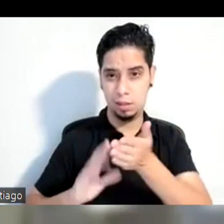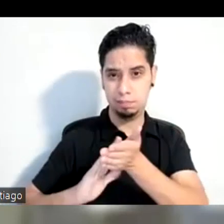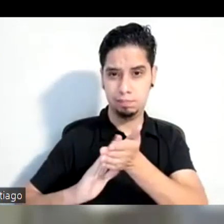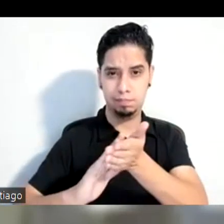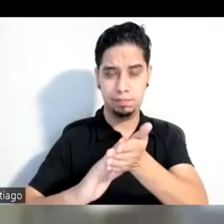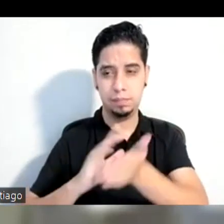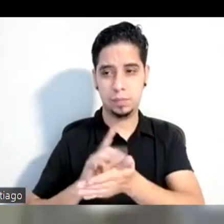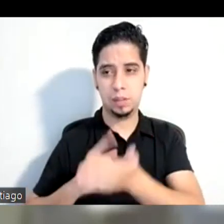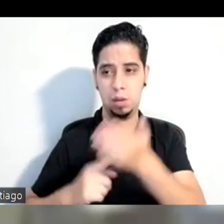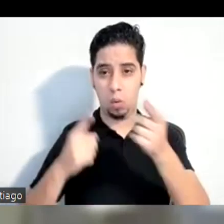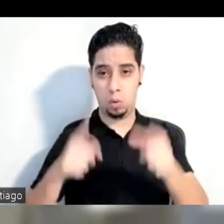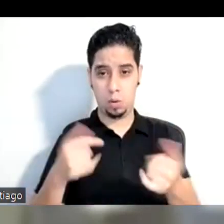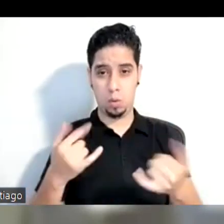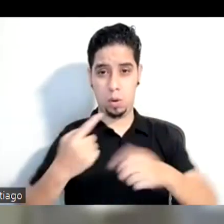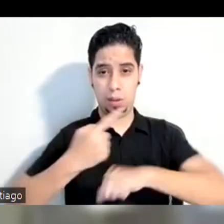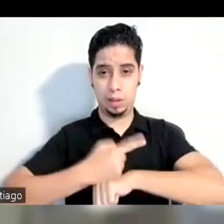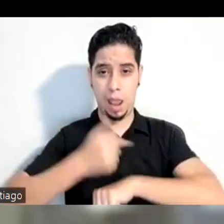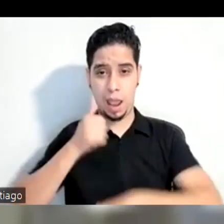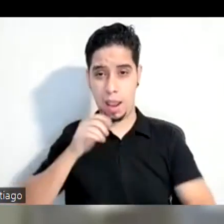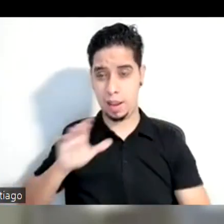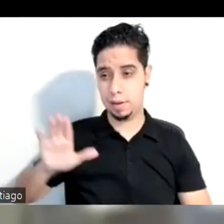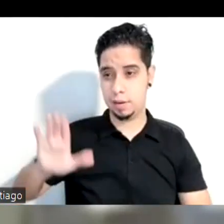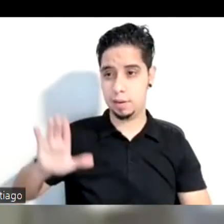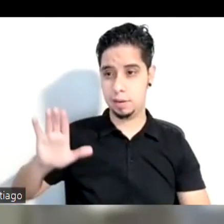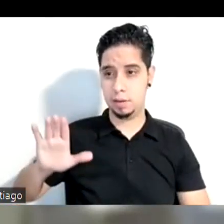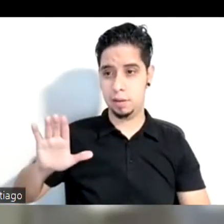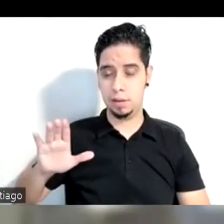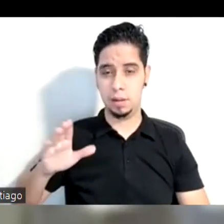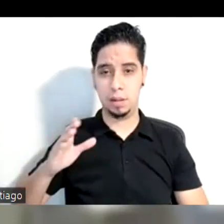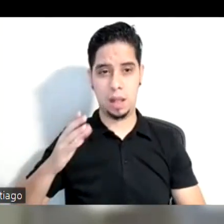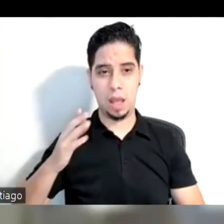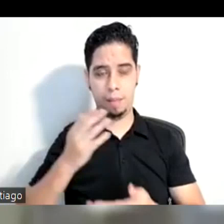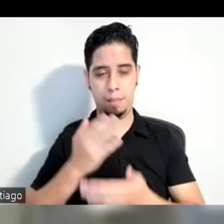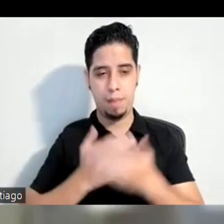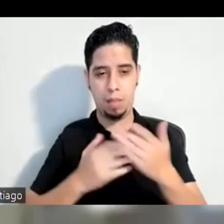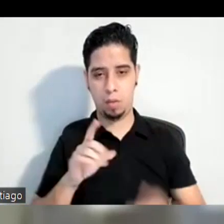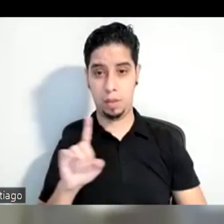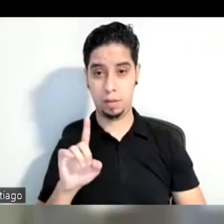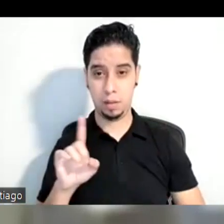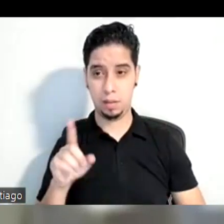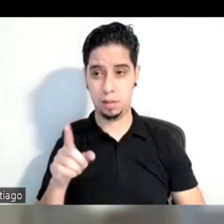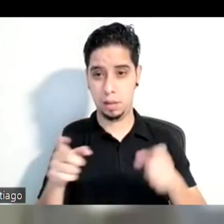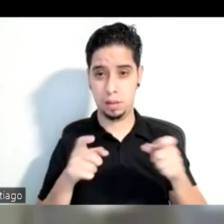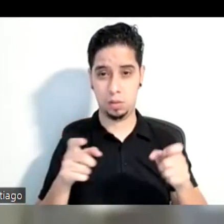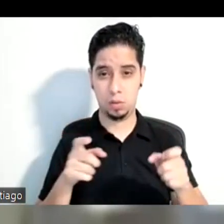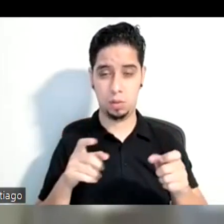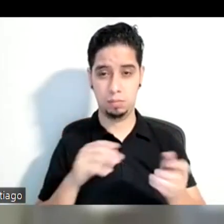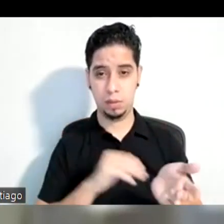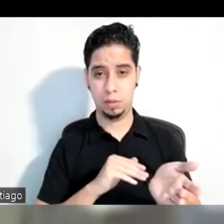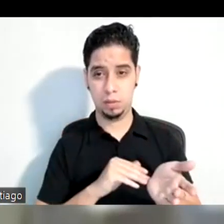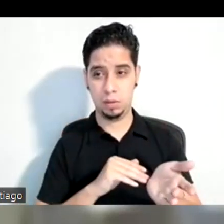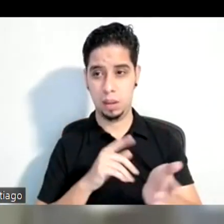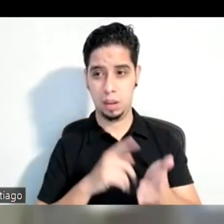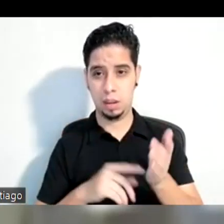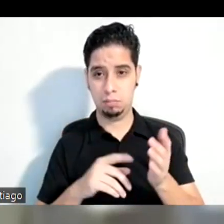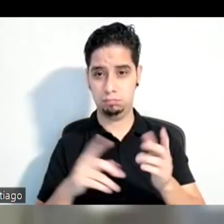que hoy en día ella es básicamente el brazo derecho de este director médico. Él le consulta